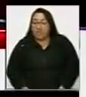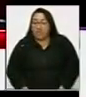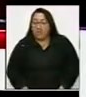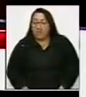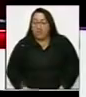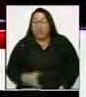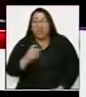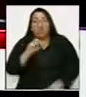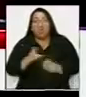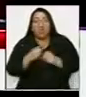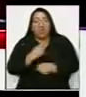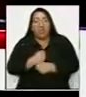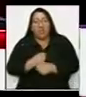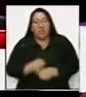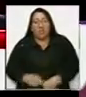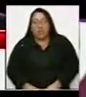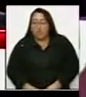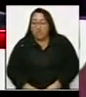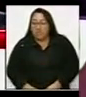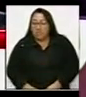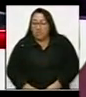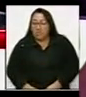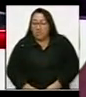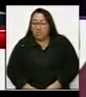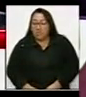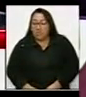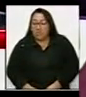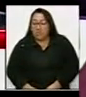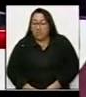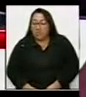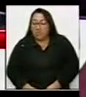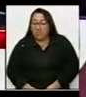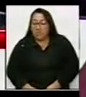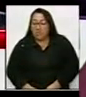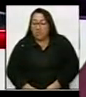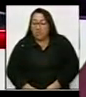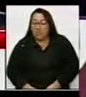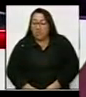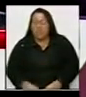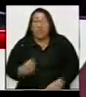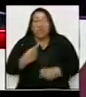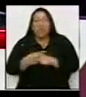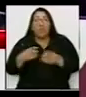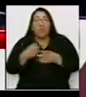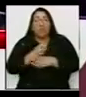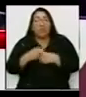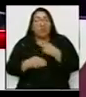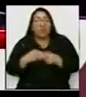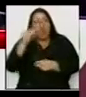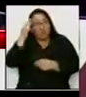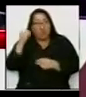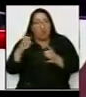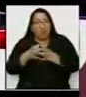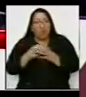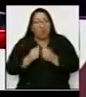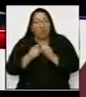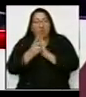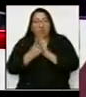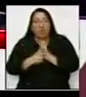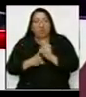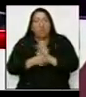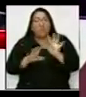los trabajadores. Muchos de los trabajadores que estaban en el ex Consejo Nacional de la Magistratura están en el marco del decreto